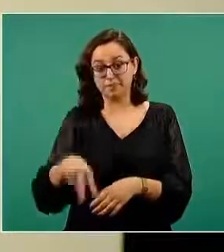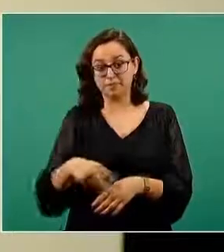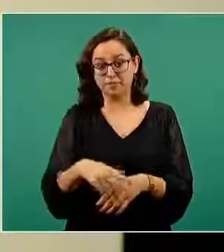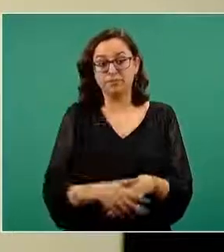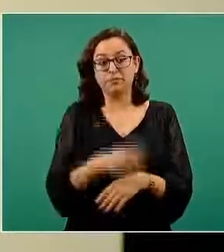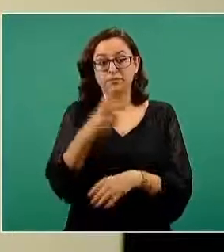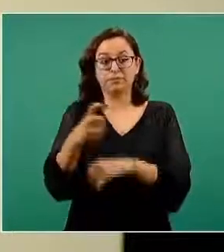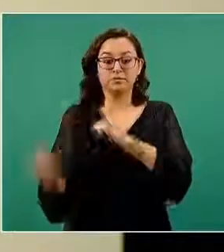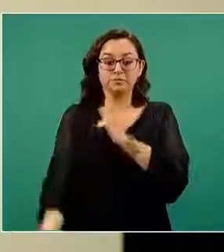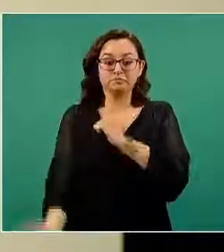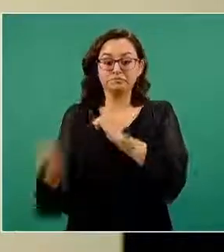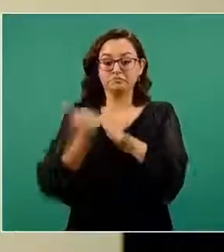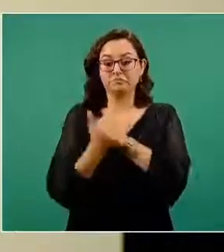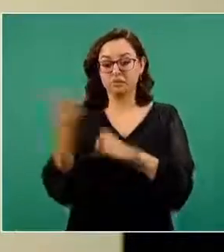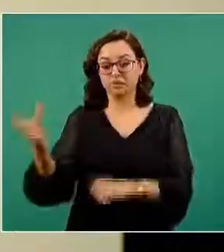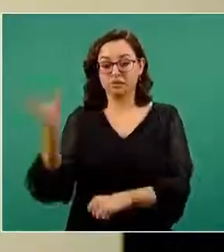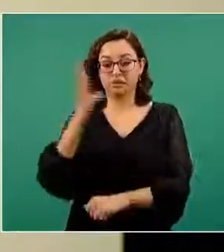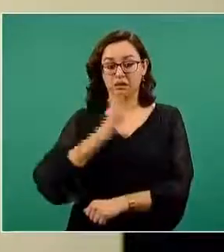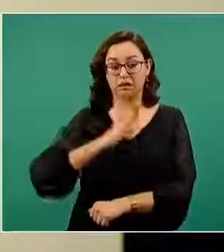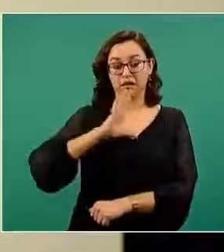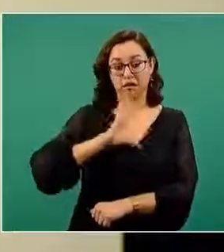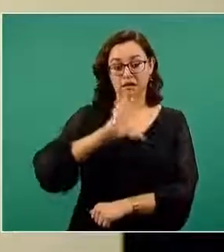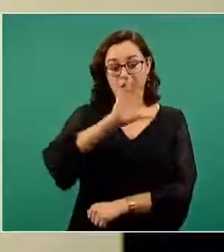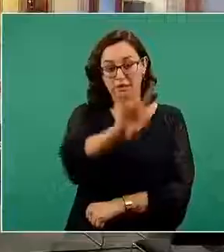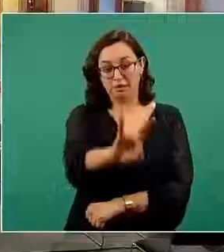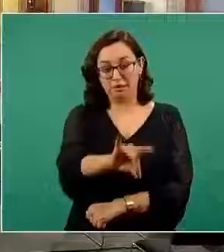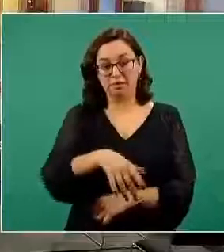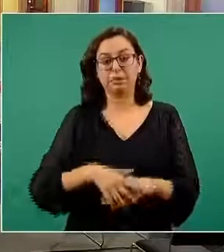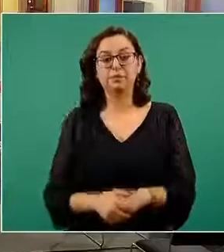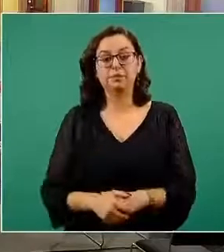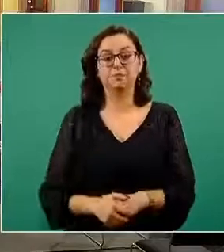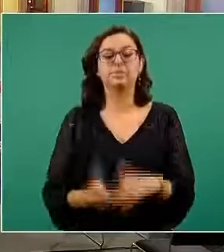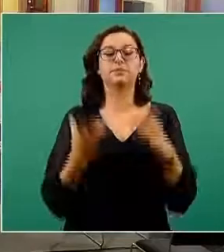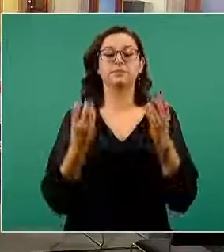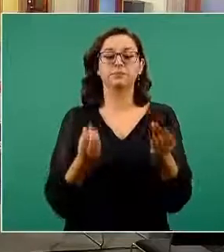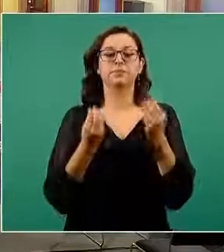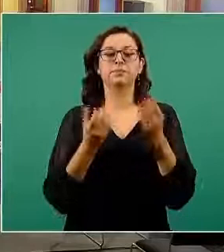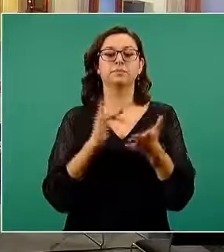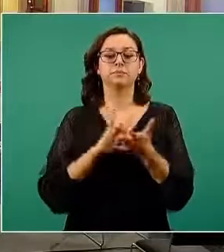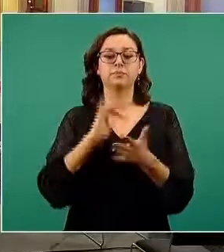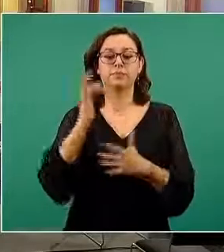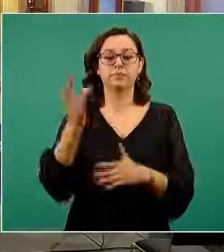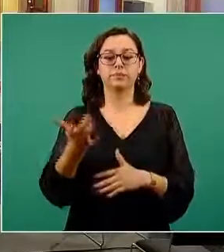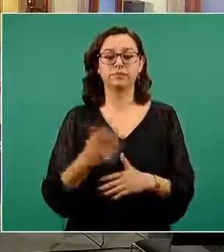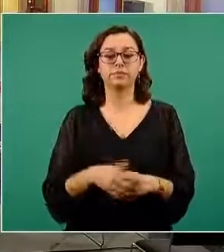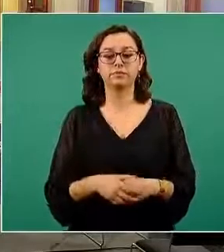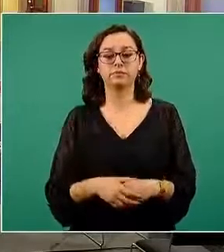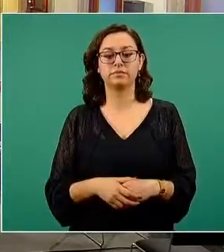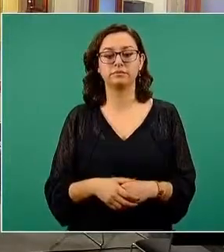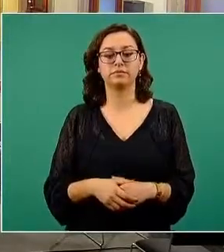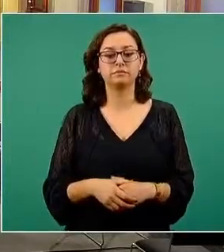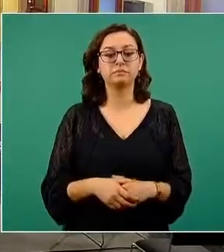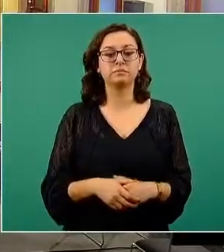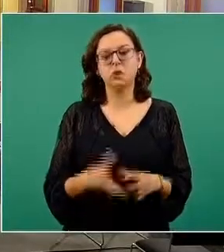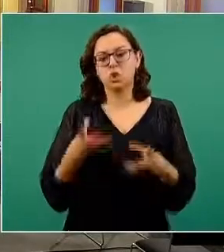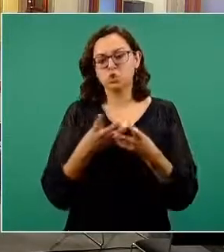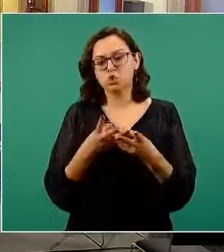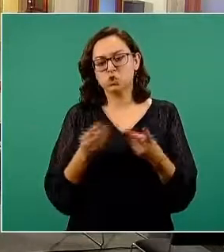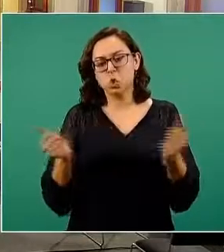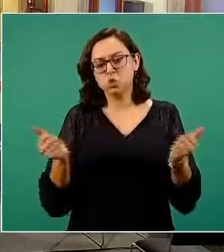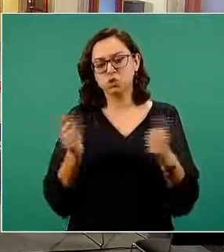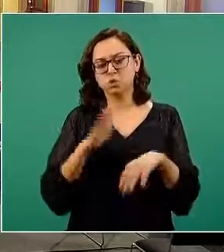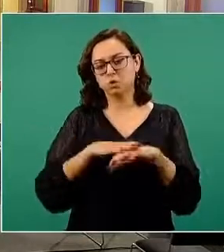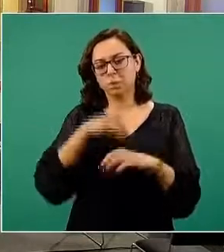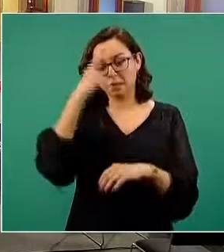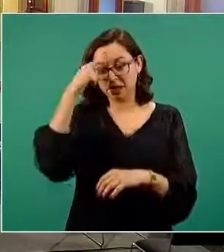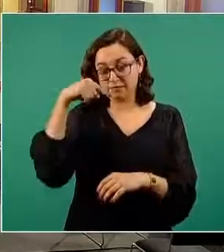esta denuncia y se la digo a usted en este momento. Muchas gracias. Gracias. Tomemos una solución más práctica, recomendándoles,